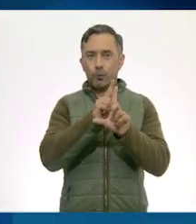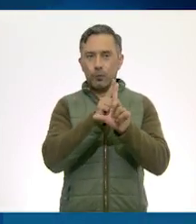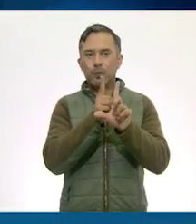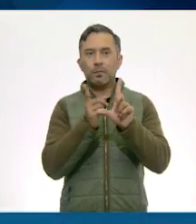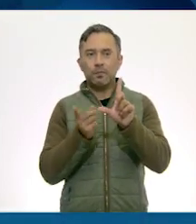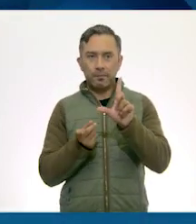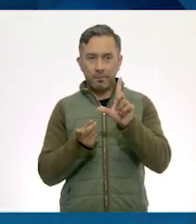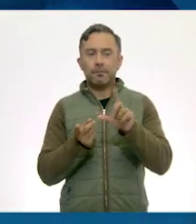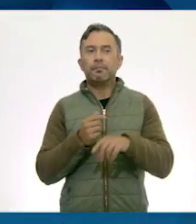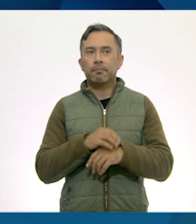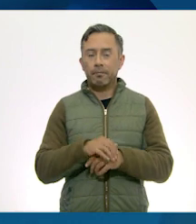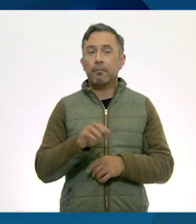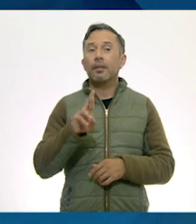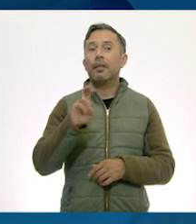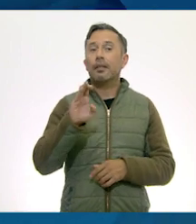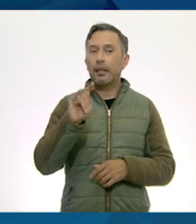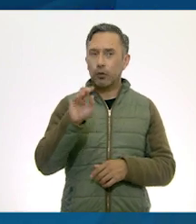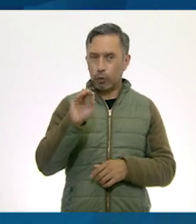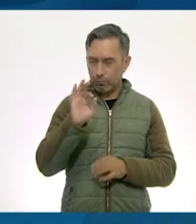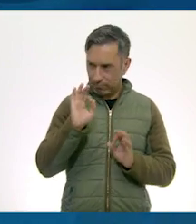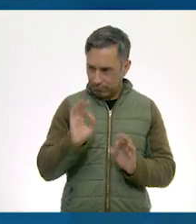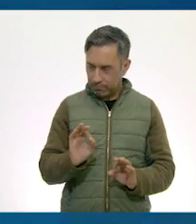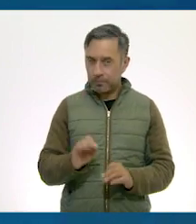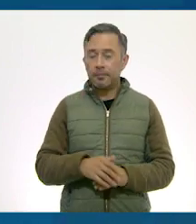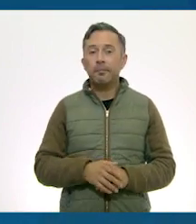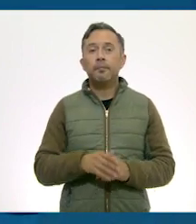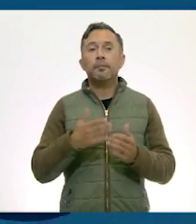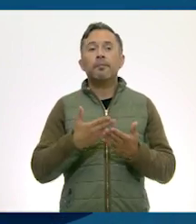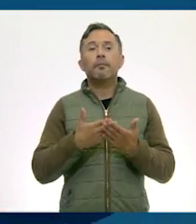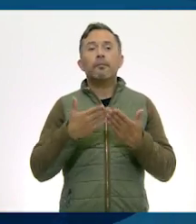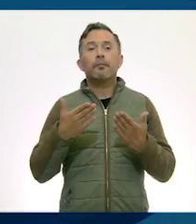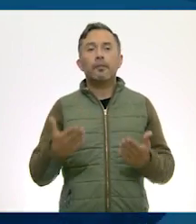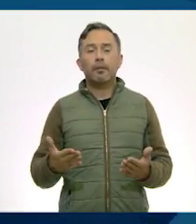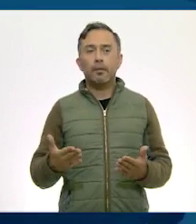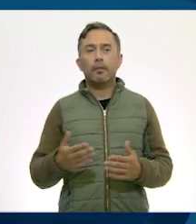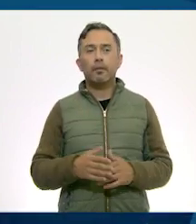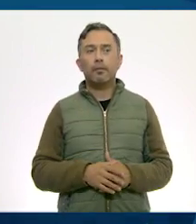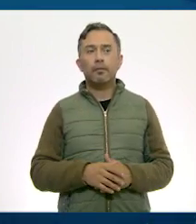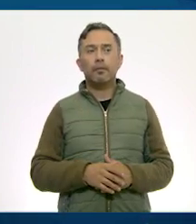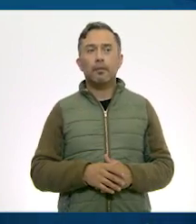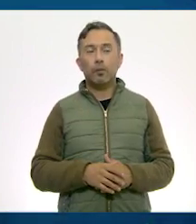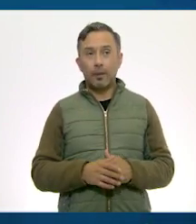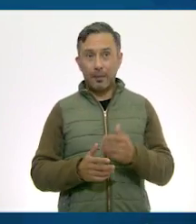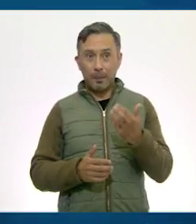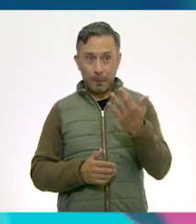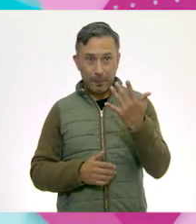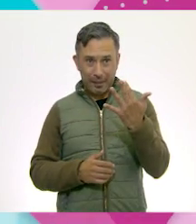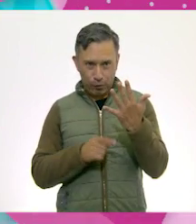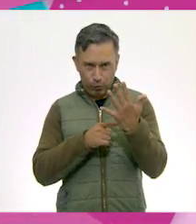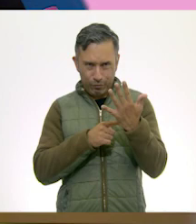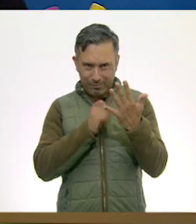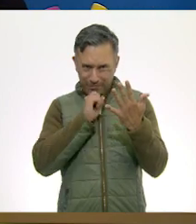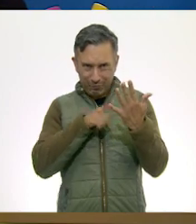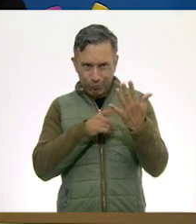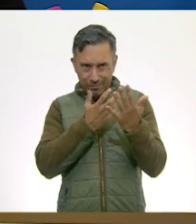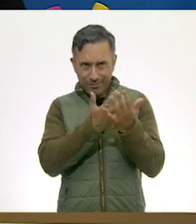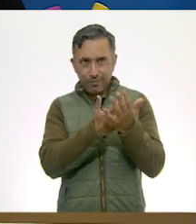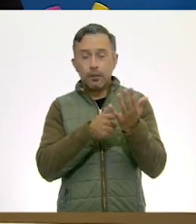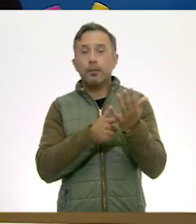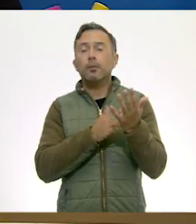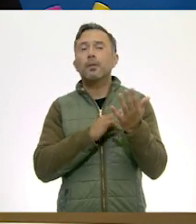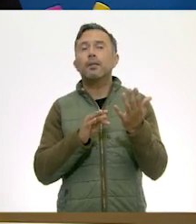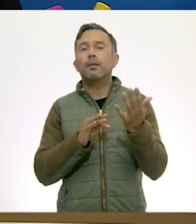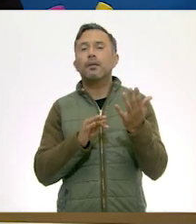recto. Ahora vamos a formar con las mismas manos un